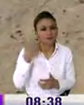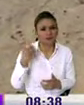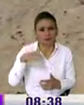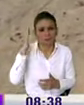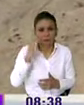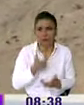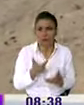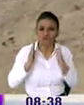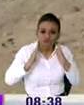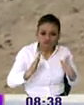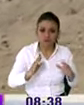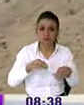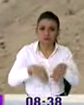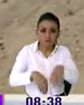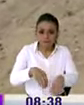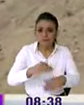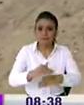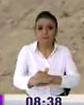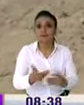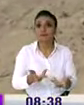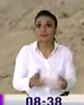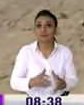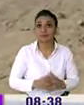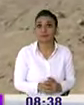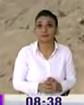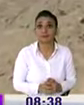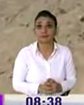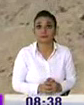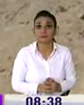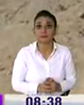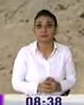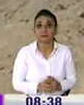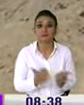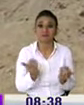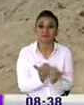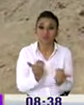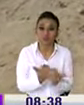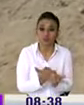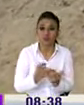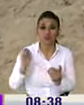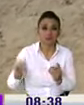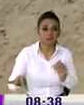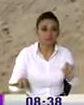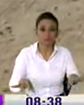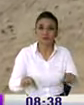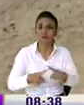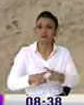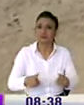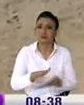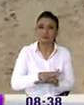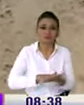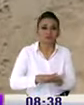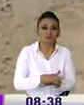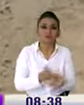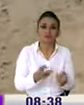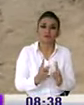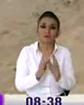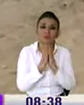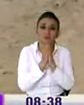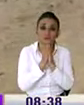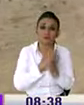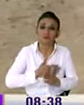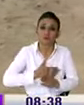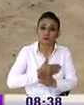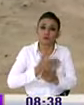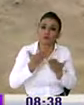que no nos adoquinan esto, vean cómo está la basura, todo es un relajo esto. Y quisiéramos que, por favor, por medio